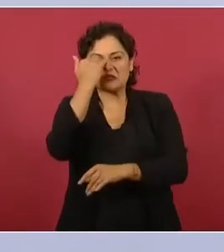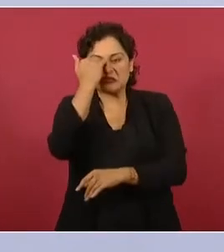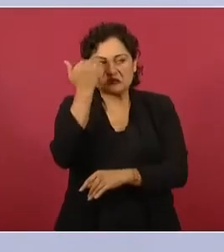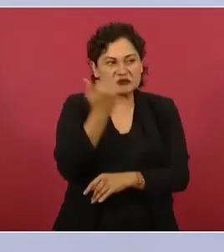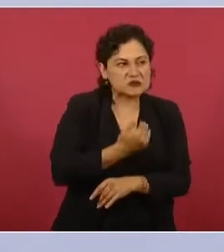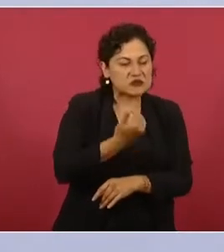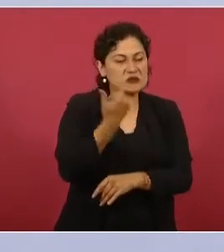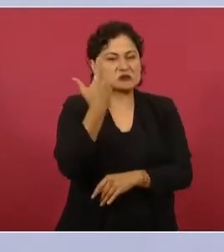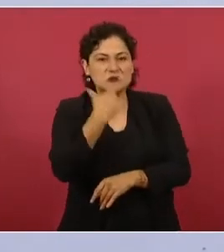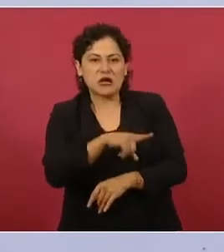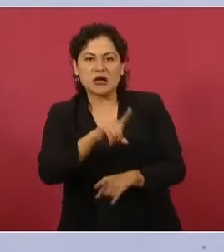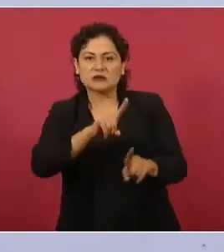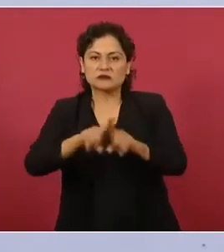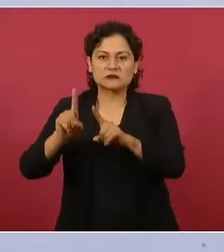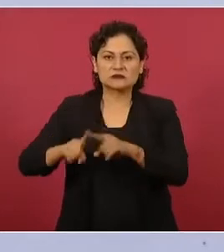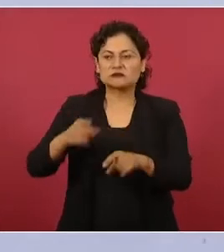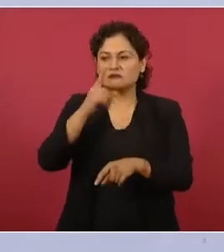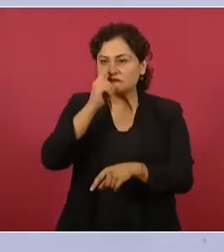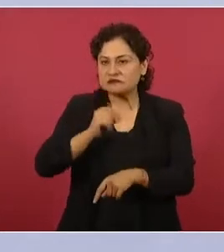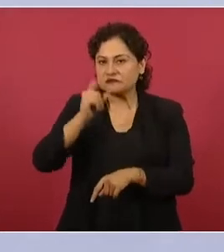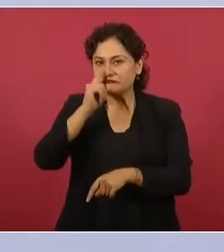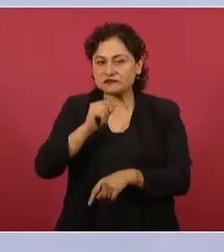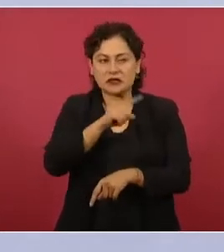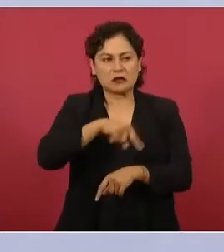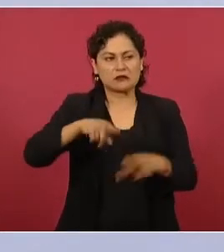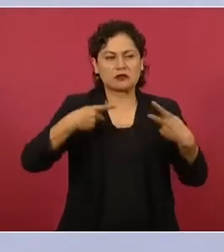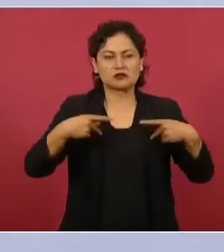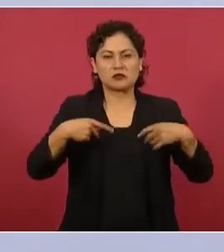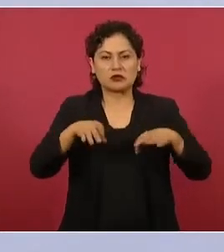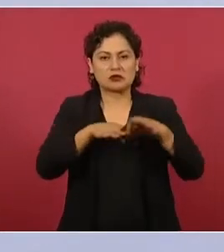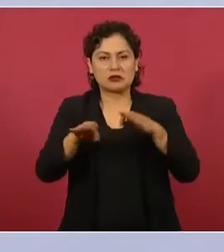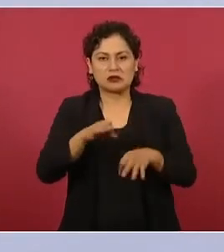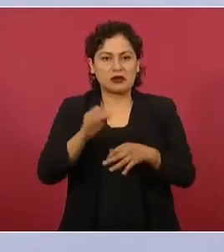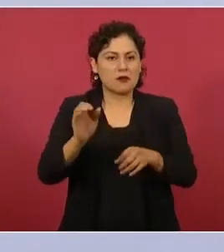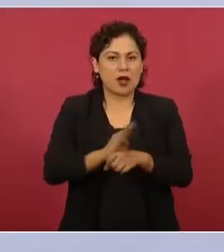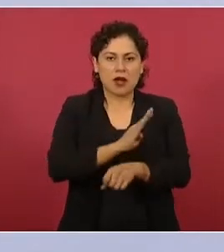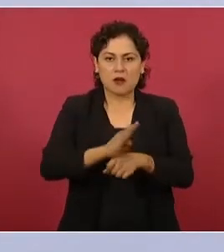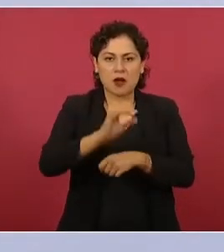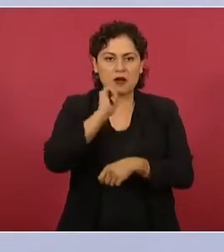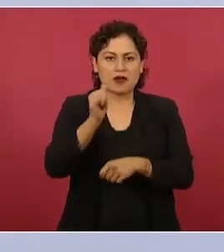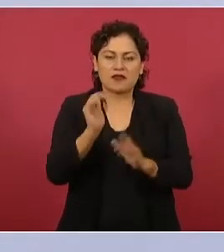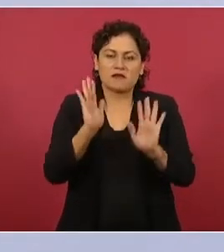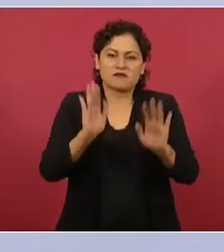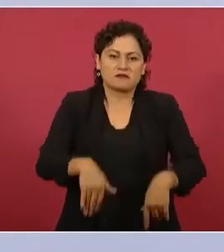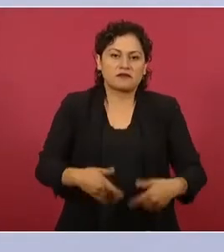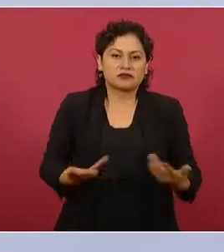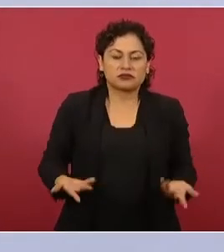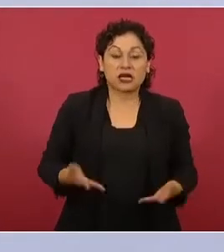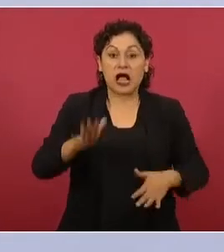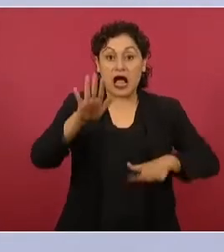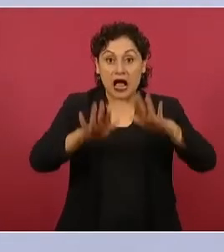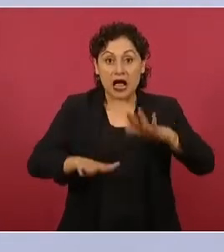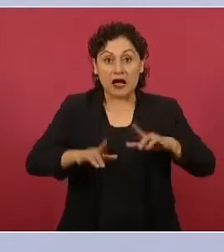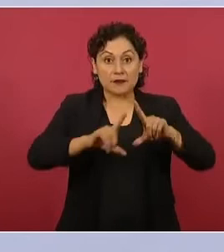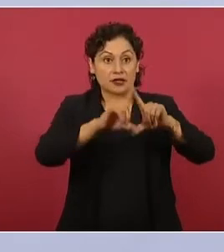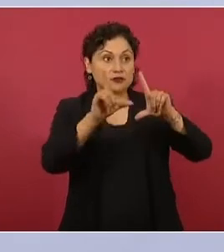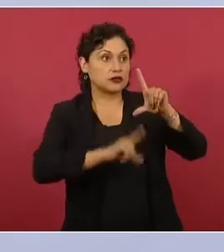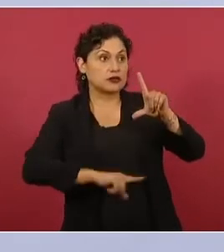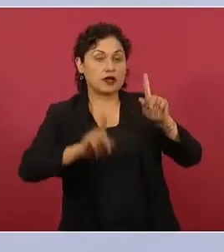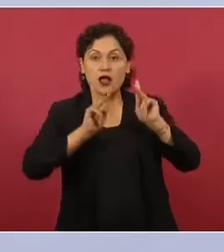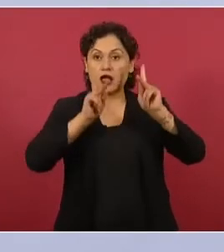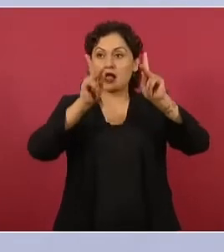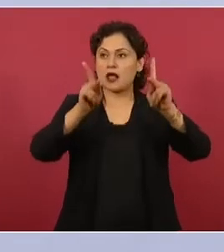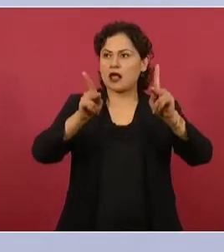convenían a los trabajadores. Se llegó al absurdo de ver en las ciudades puentes que no llevan a ningún lado, solo por el acuerdo con una